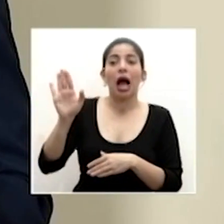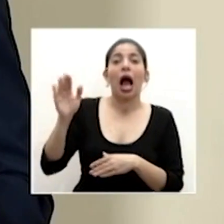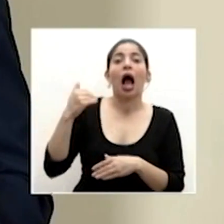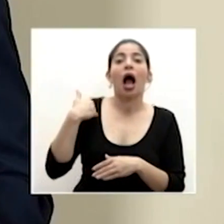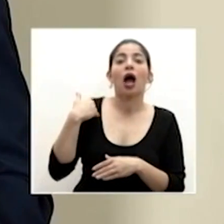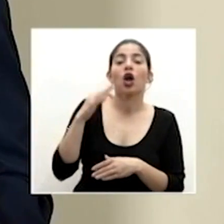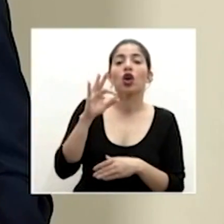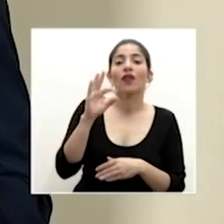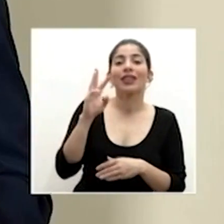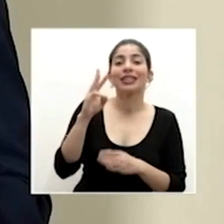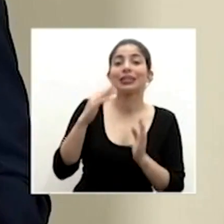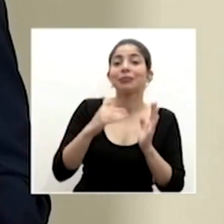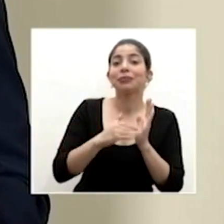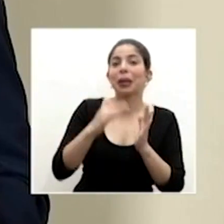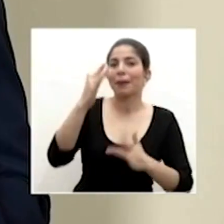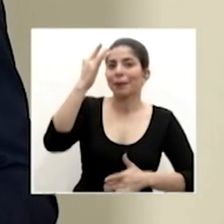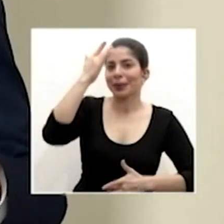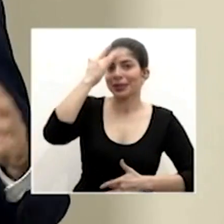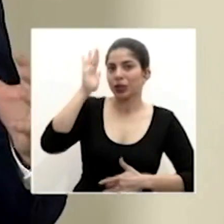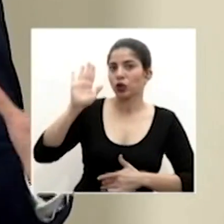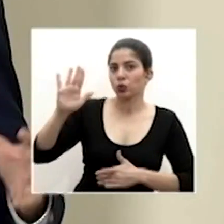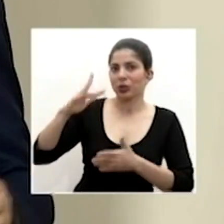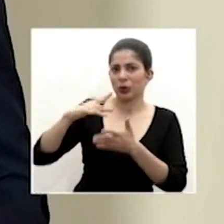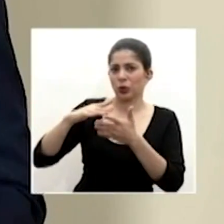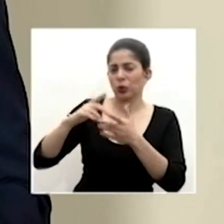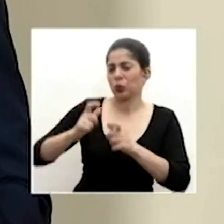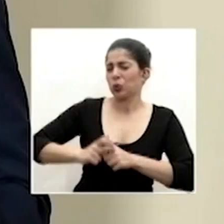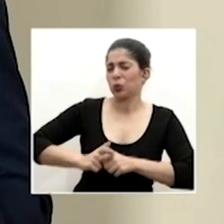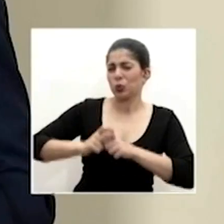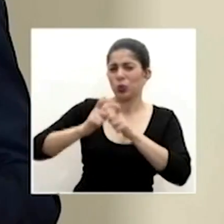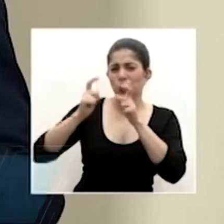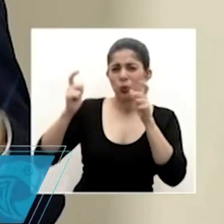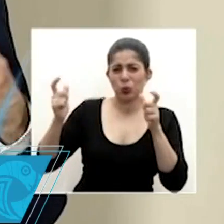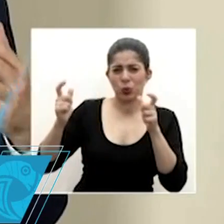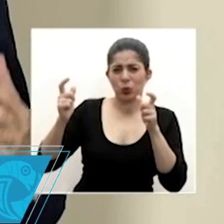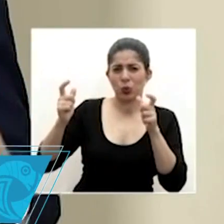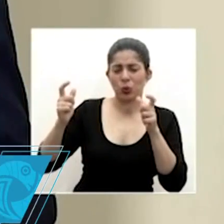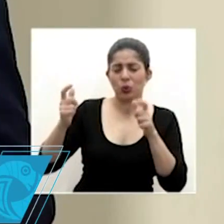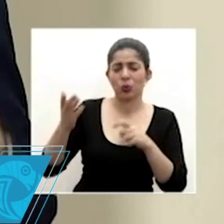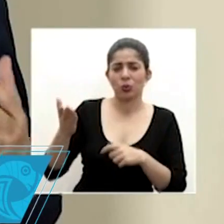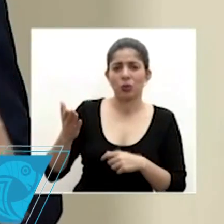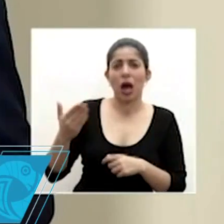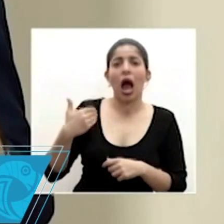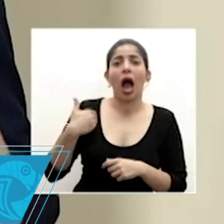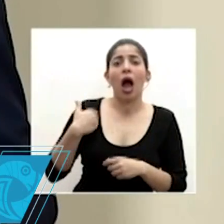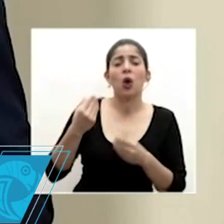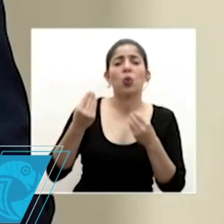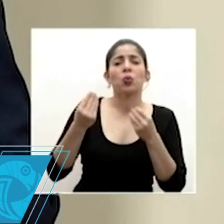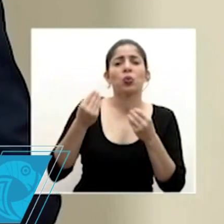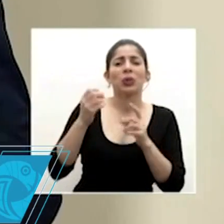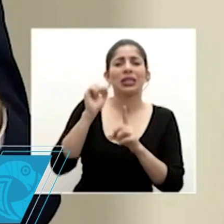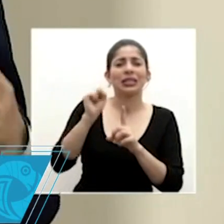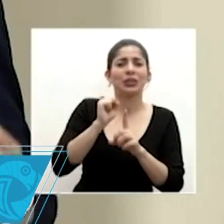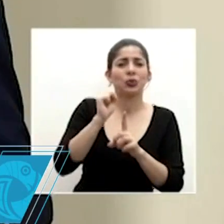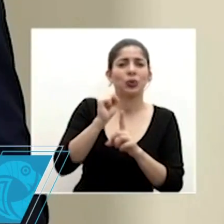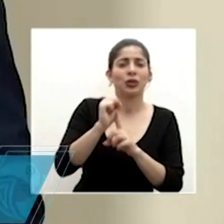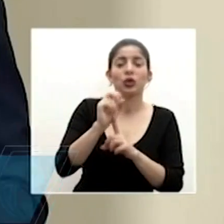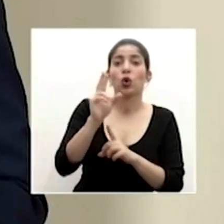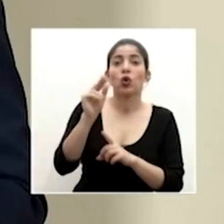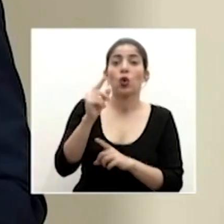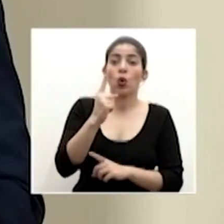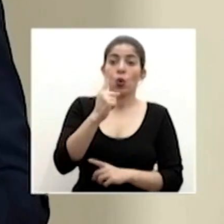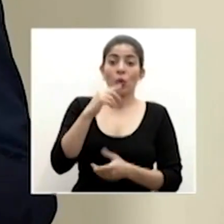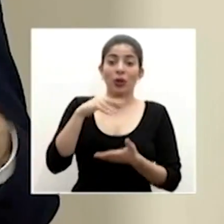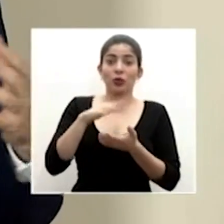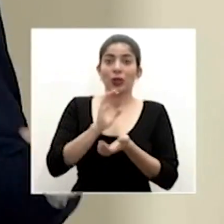Hay 96,000 pacientes en ese estudio, o sea, es muy grande. Hay muchas situaciones, no es un